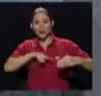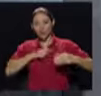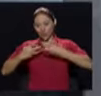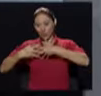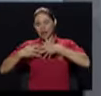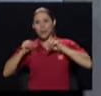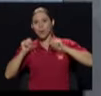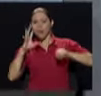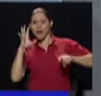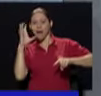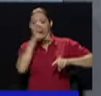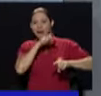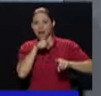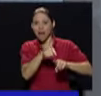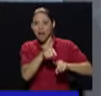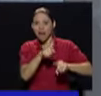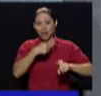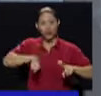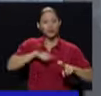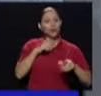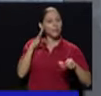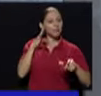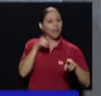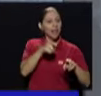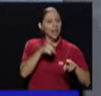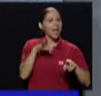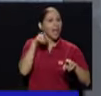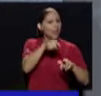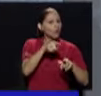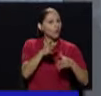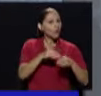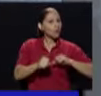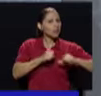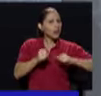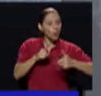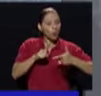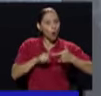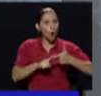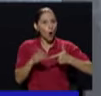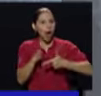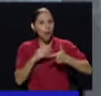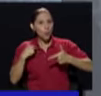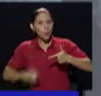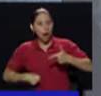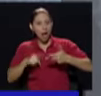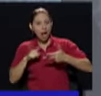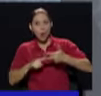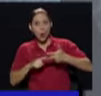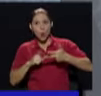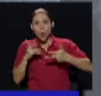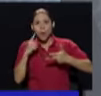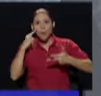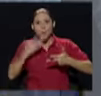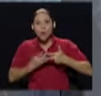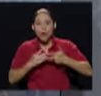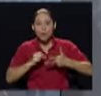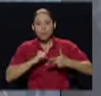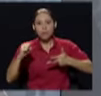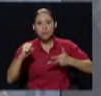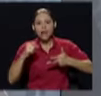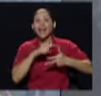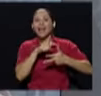contribuyen a la discriminación. Bueno, eso fue una explosión normal o fue una explosión nuclear o fue un terremoto. Y ese tipo de información también es muy